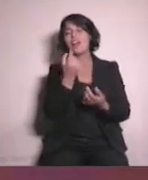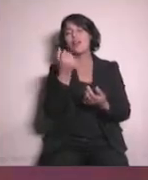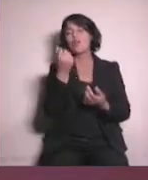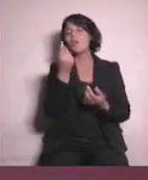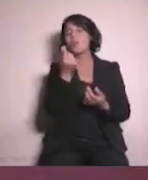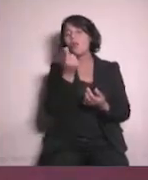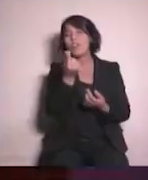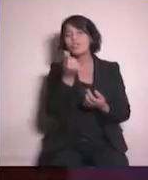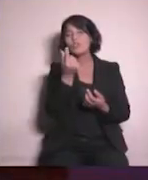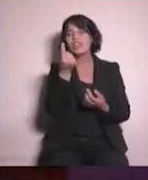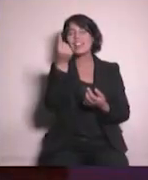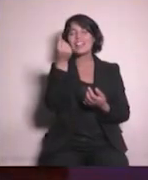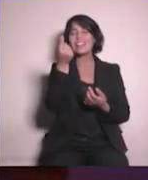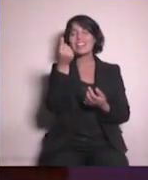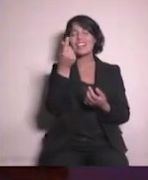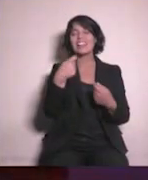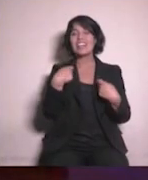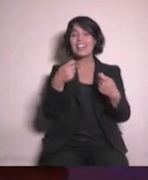kilómetro?